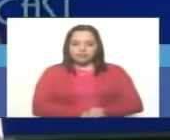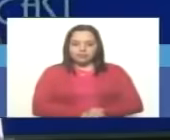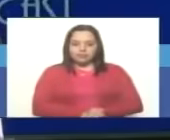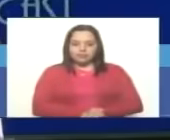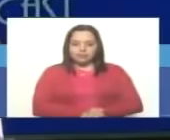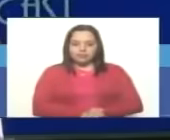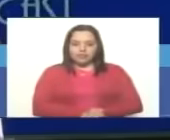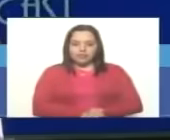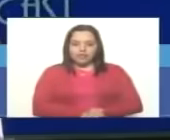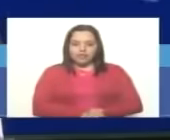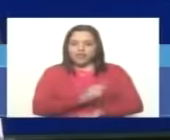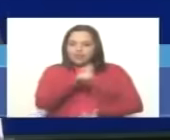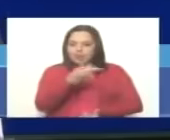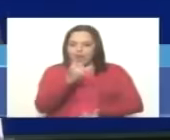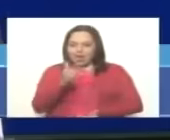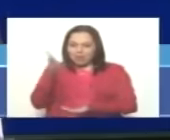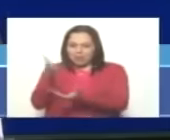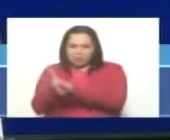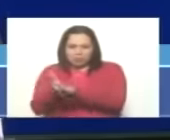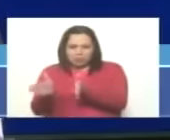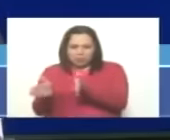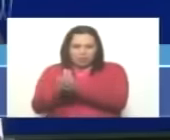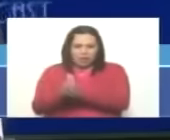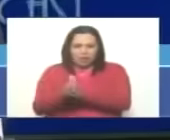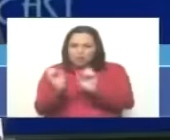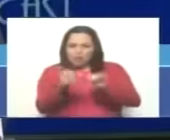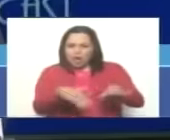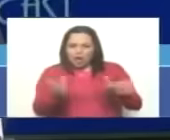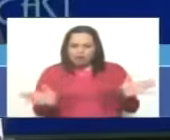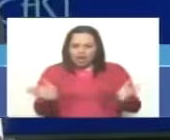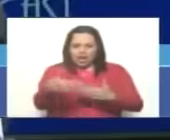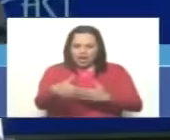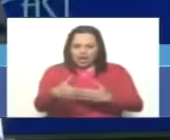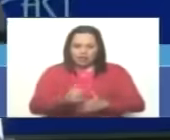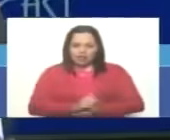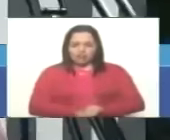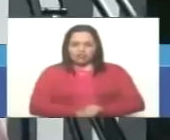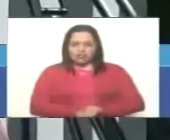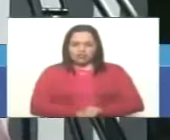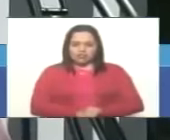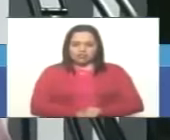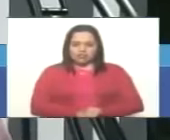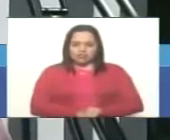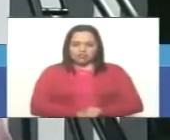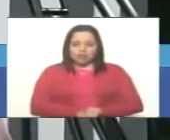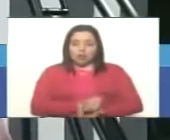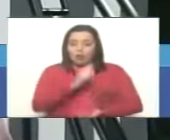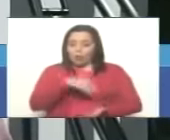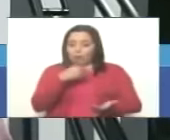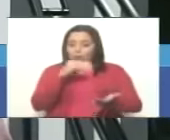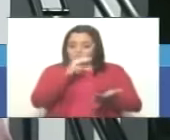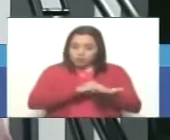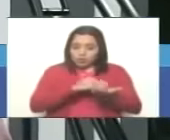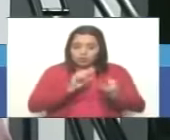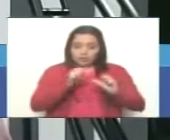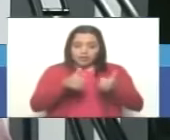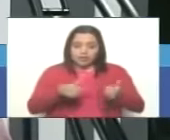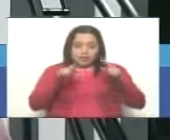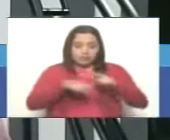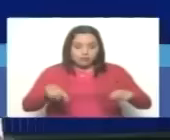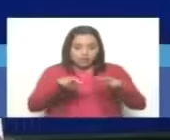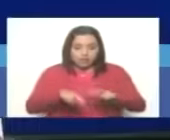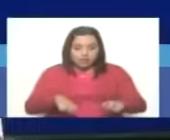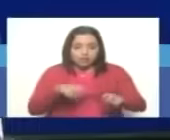Terminó siendo archivado. Estaba archivado, botado por ahí en una caja. Cuando retomamos el expediente, yo pido que se radique el